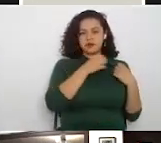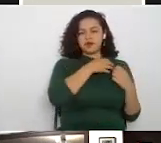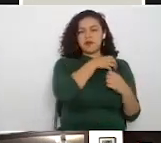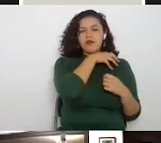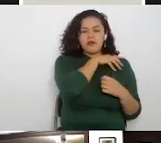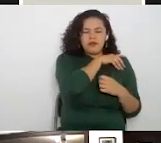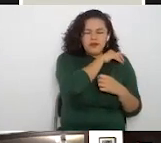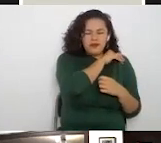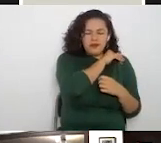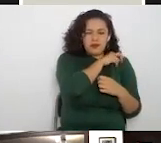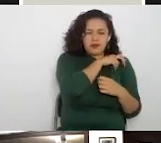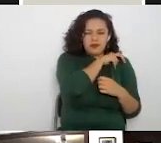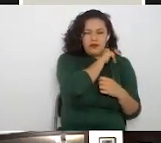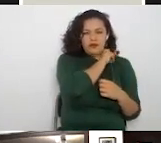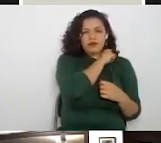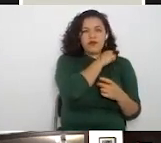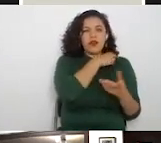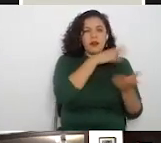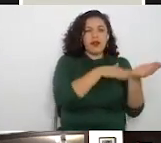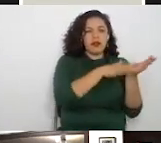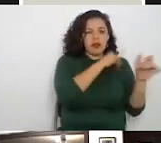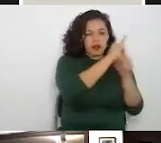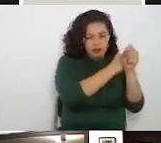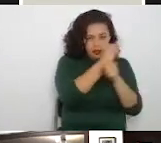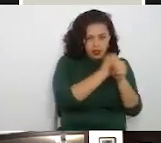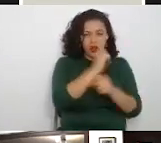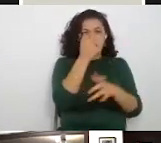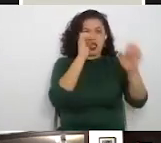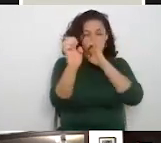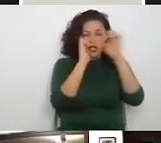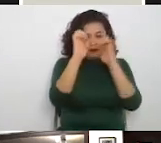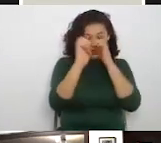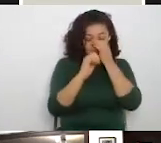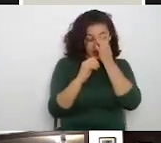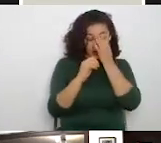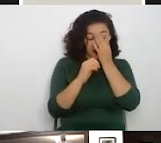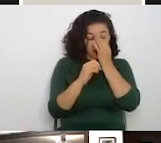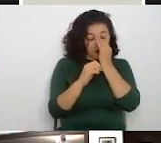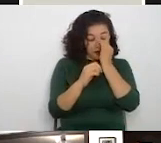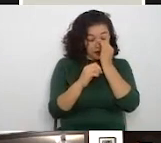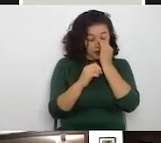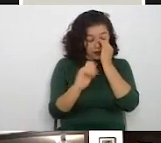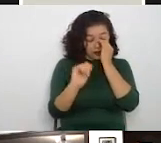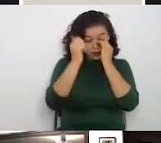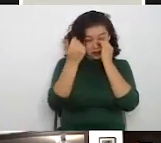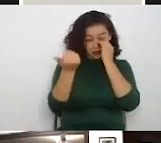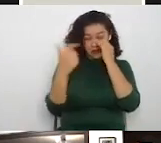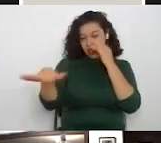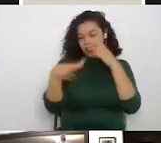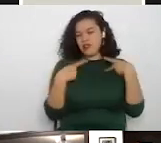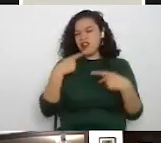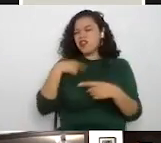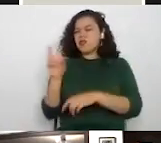es la investigación documental, otras son las entrevistas y otra es la observación del campo. Y como vemos en la